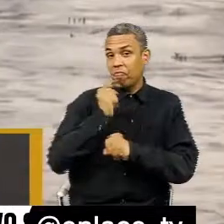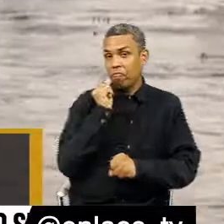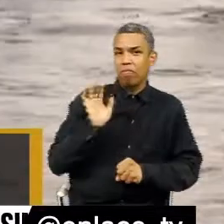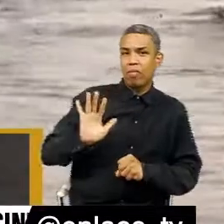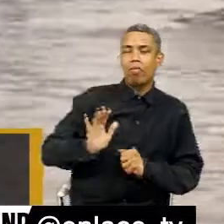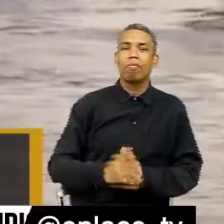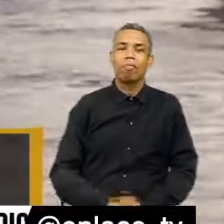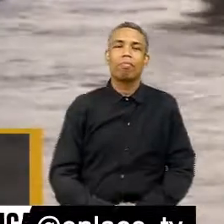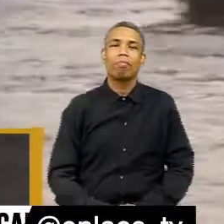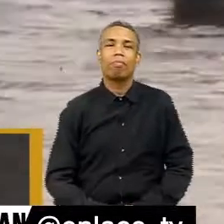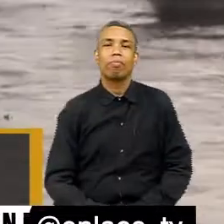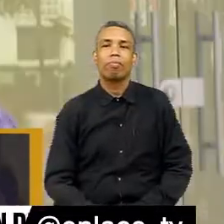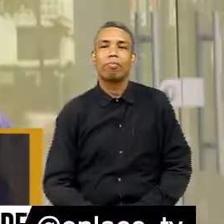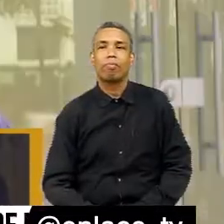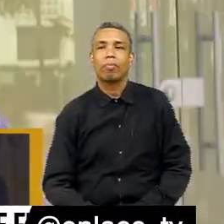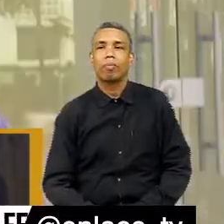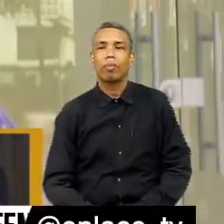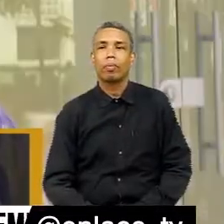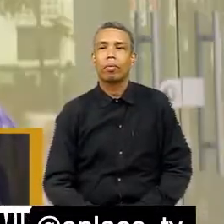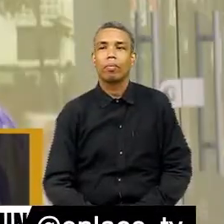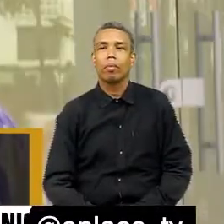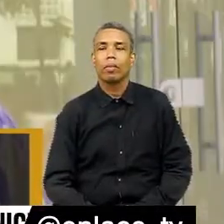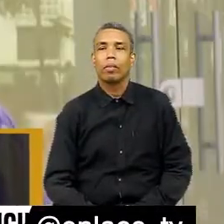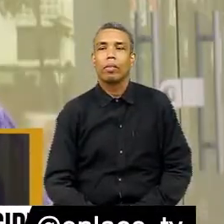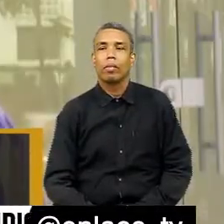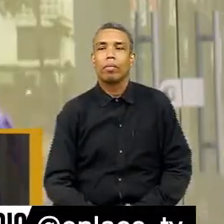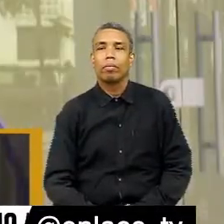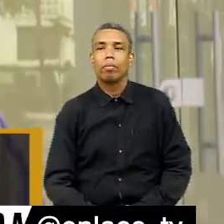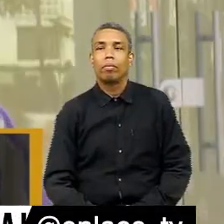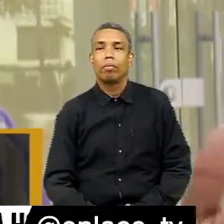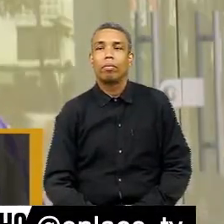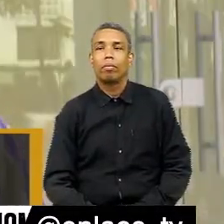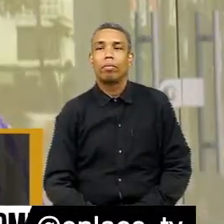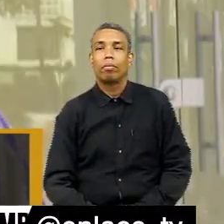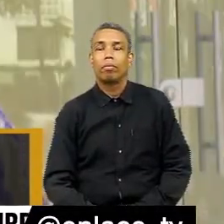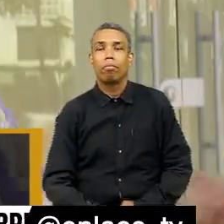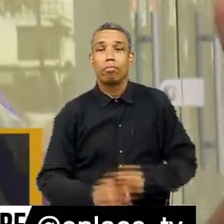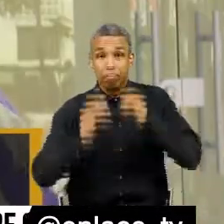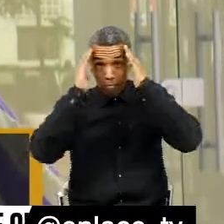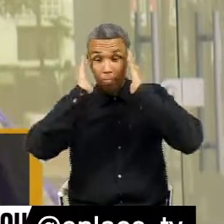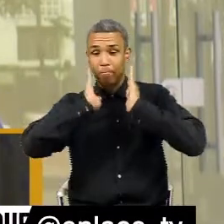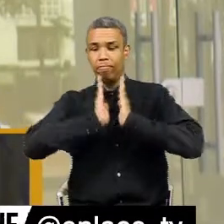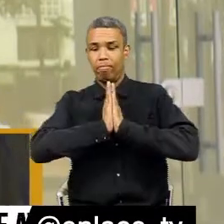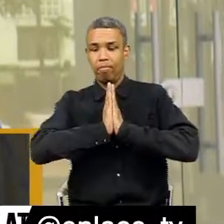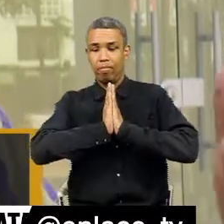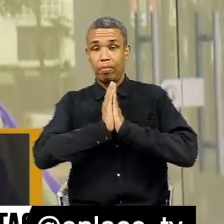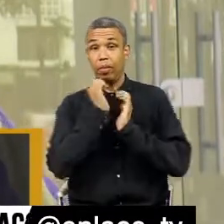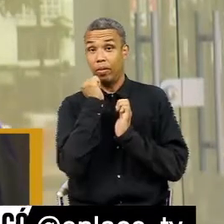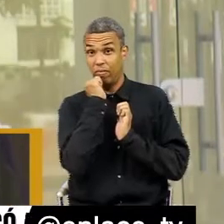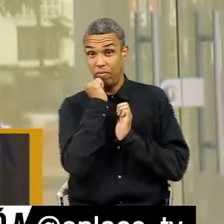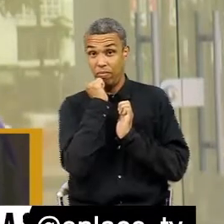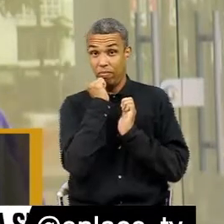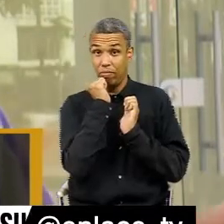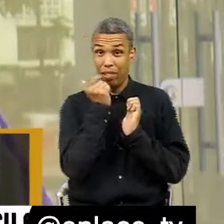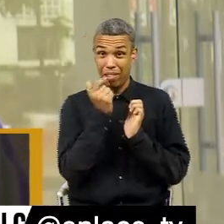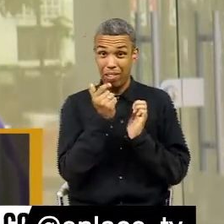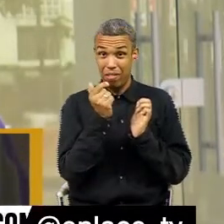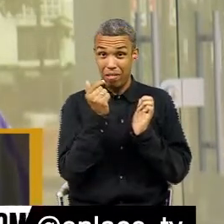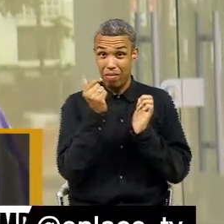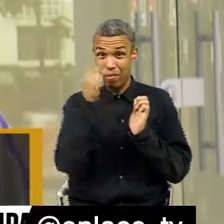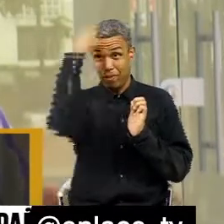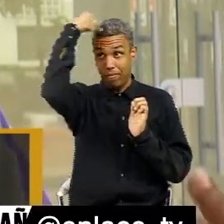Virgen del Carmen. Vide que allí también manejamos, como es la patrona de los conductores, se maneja el motor canoa, se maneja la lancha, entonces por